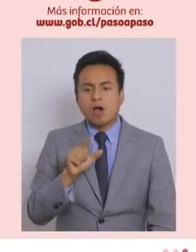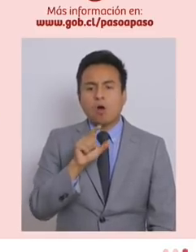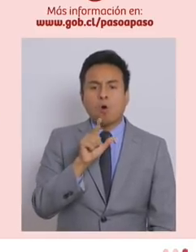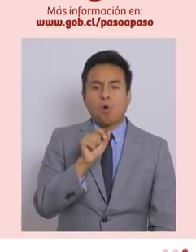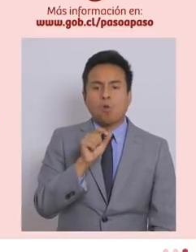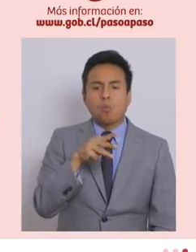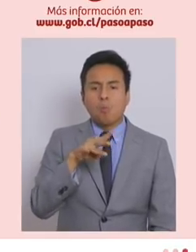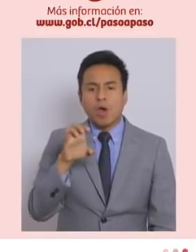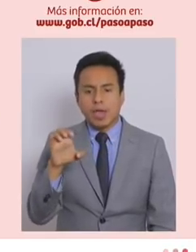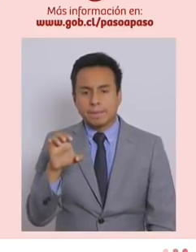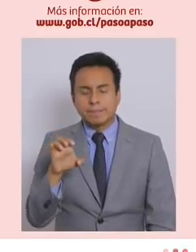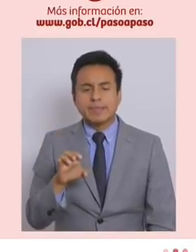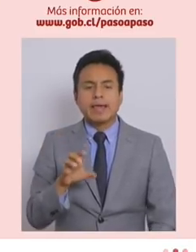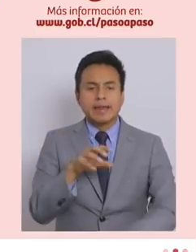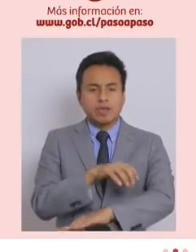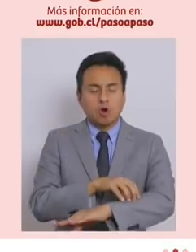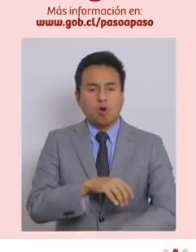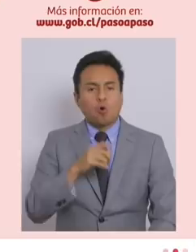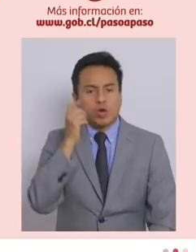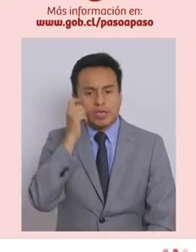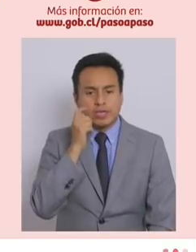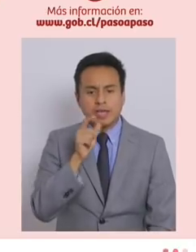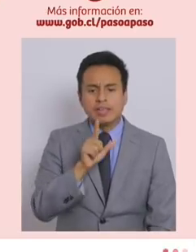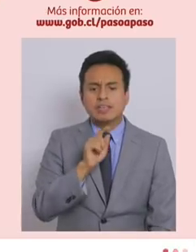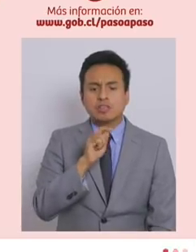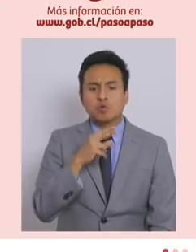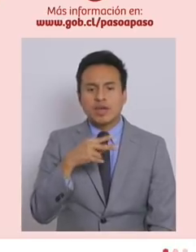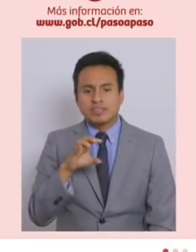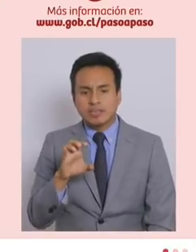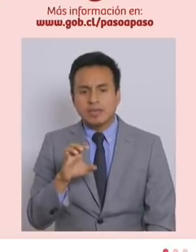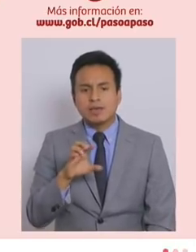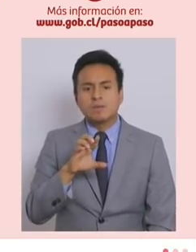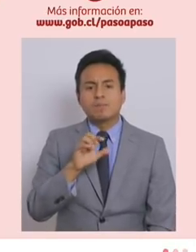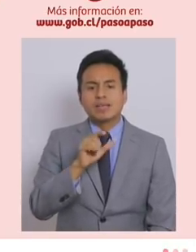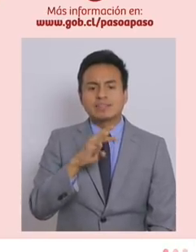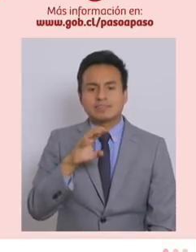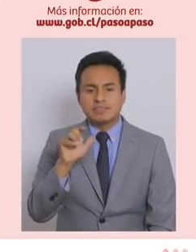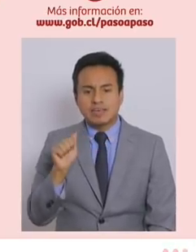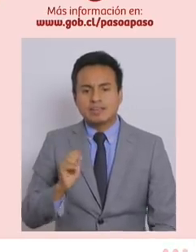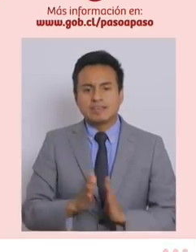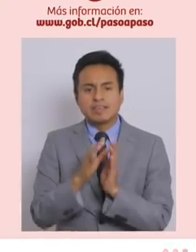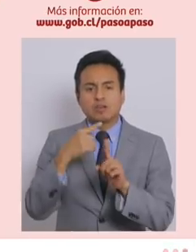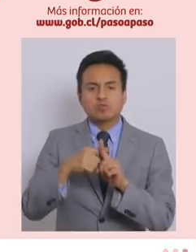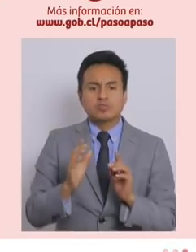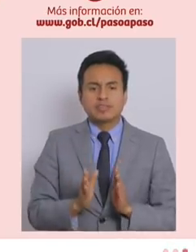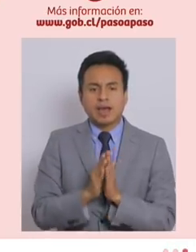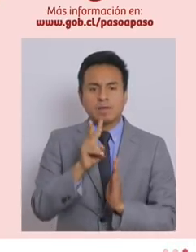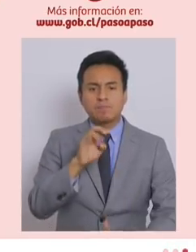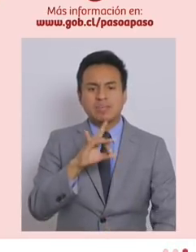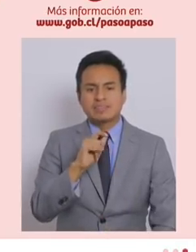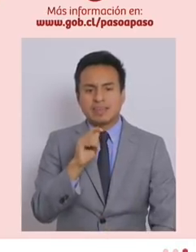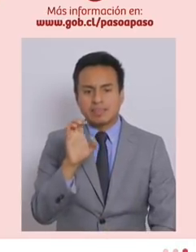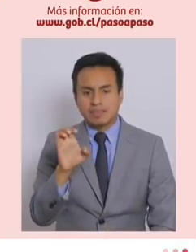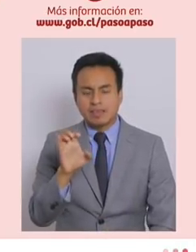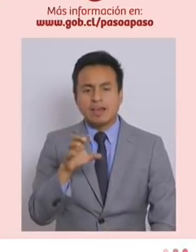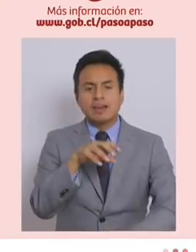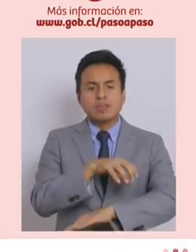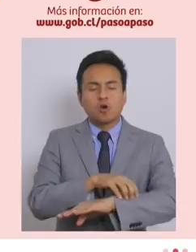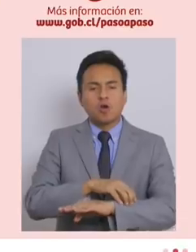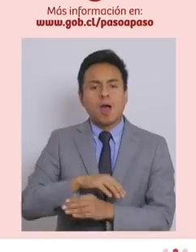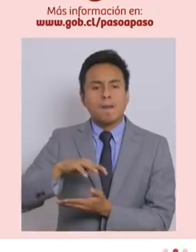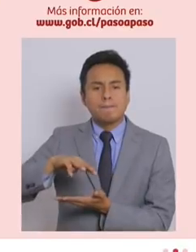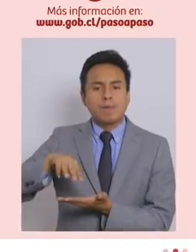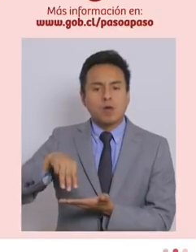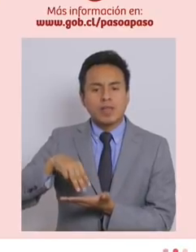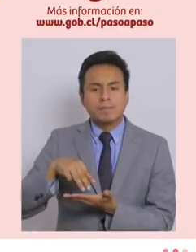en la región de o'higgins litueche placilla santa cruz y san vicente en la región del maule